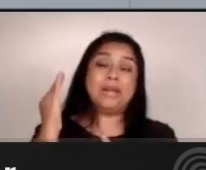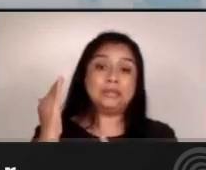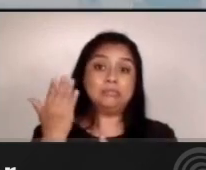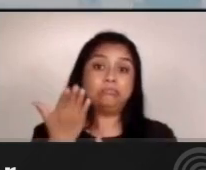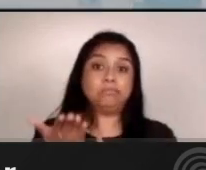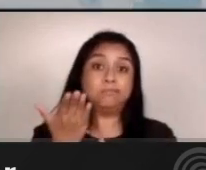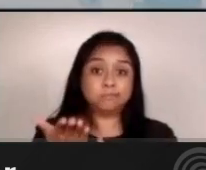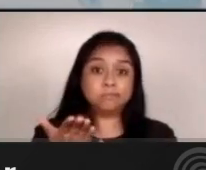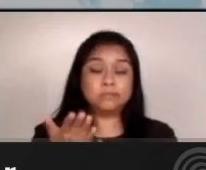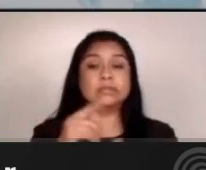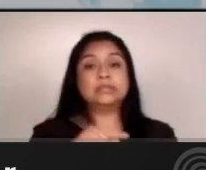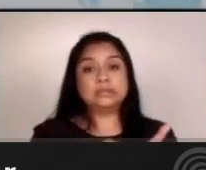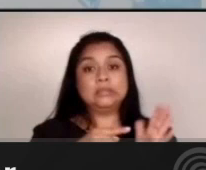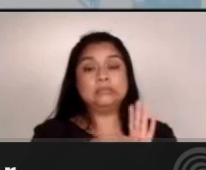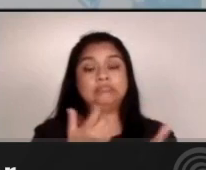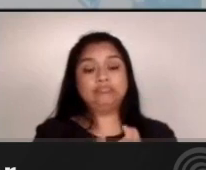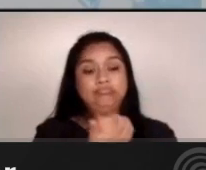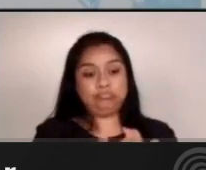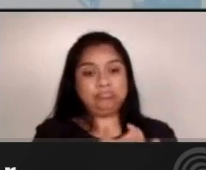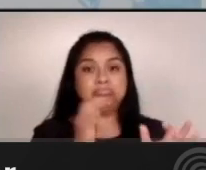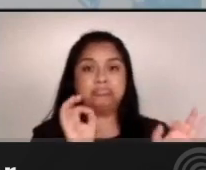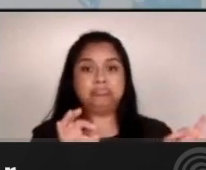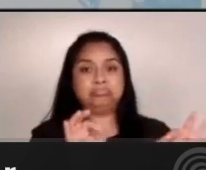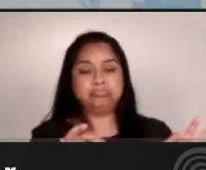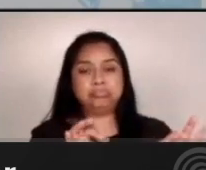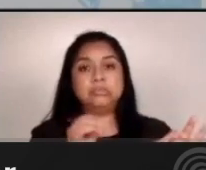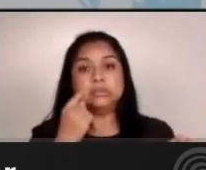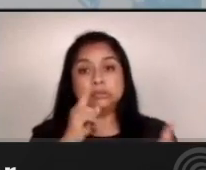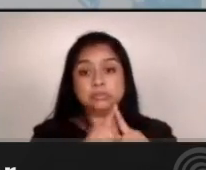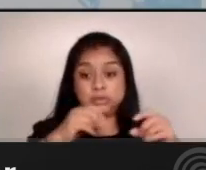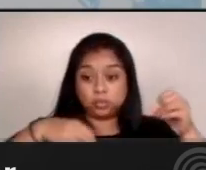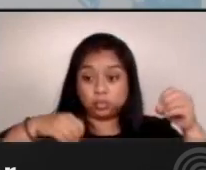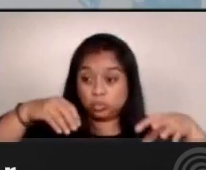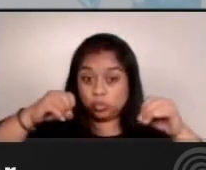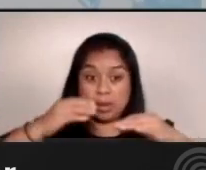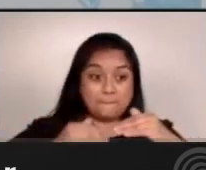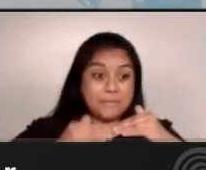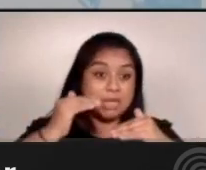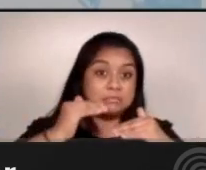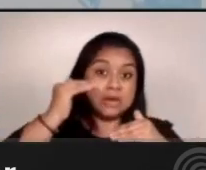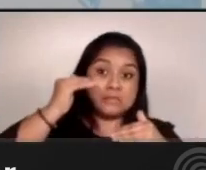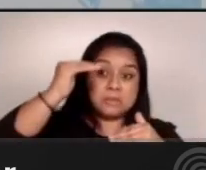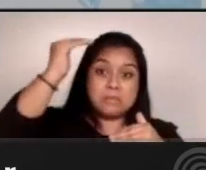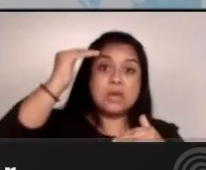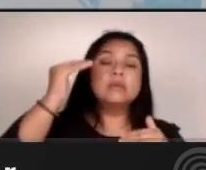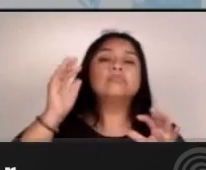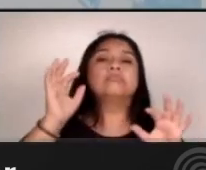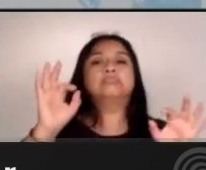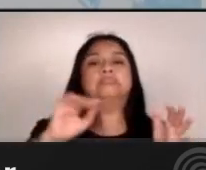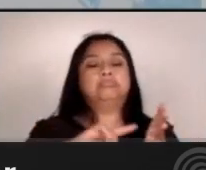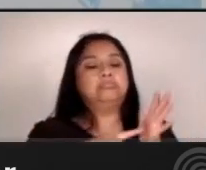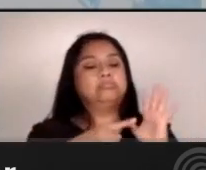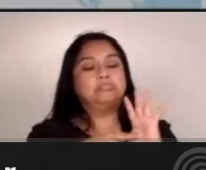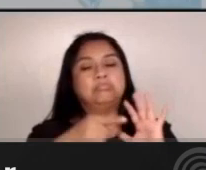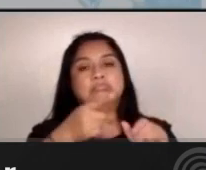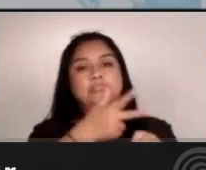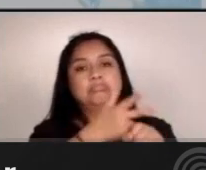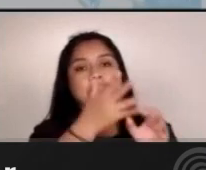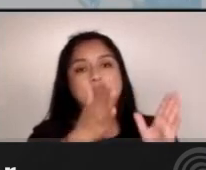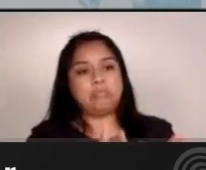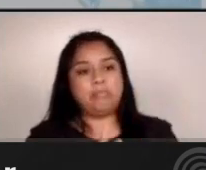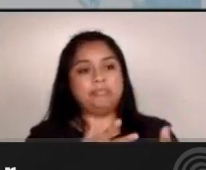decir que la economía está funcionando bien. Si la electricidad está aumentando su consumo, quiere decir que los guatemaltecos,